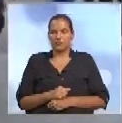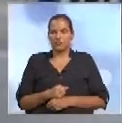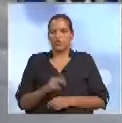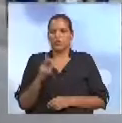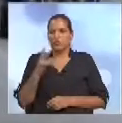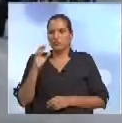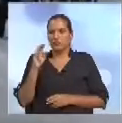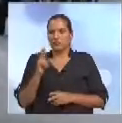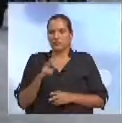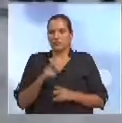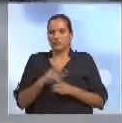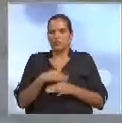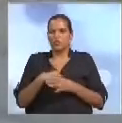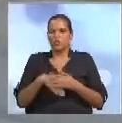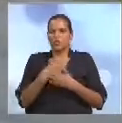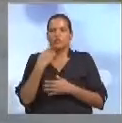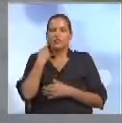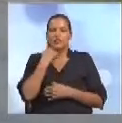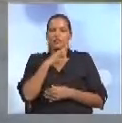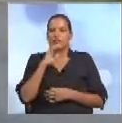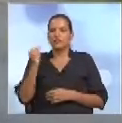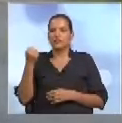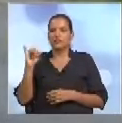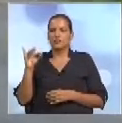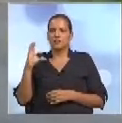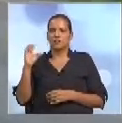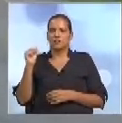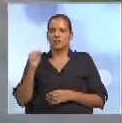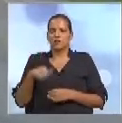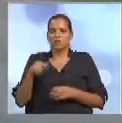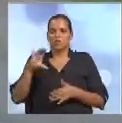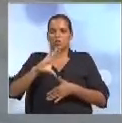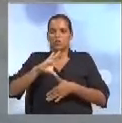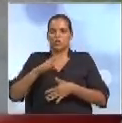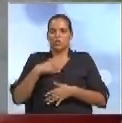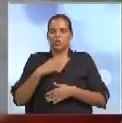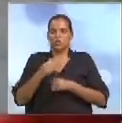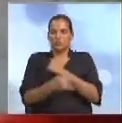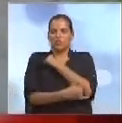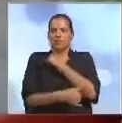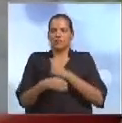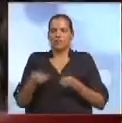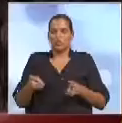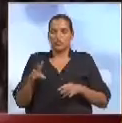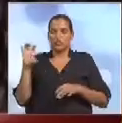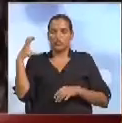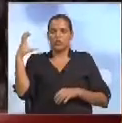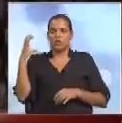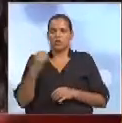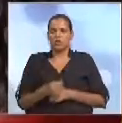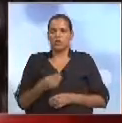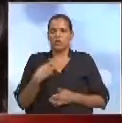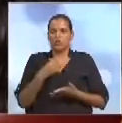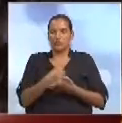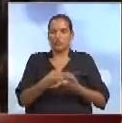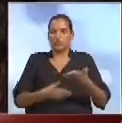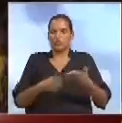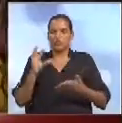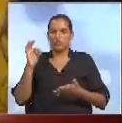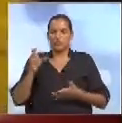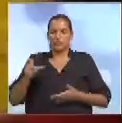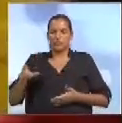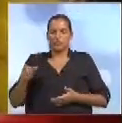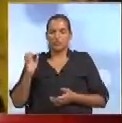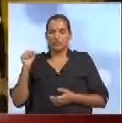Un virus de nombre Zika se encuentra en Latinoamérica y en países cercanos como Colombia, donde se han registrado 9